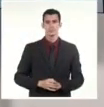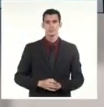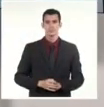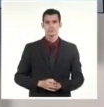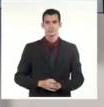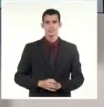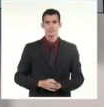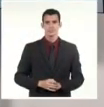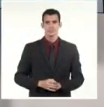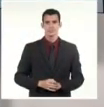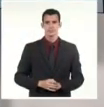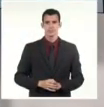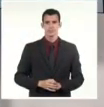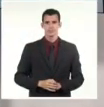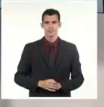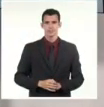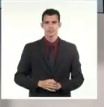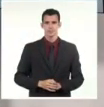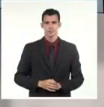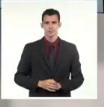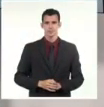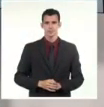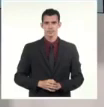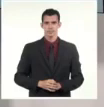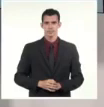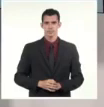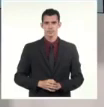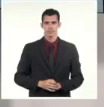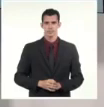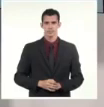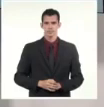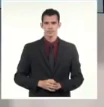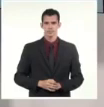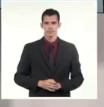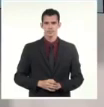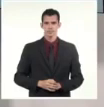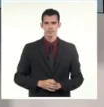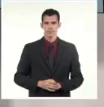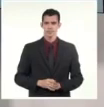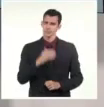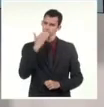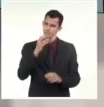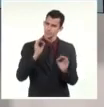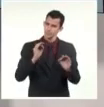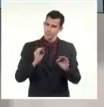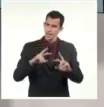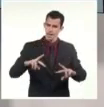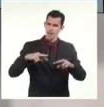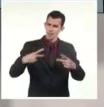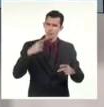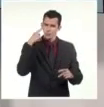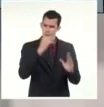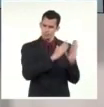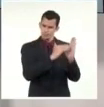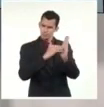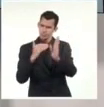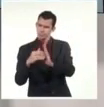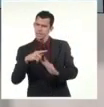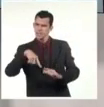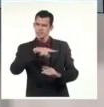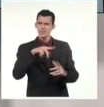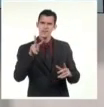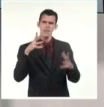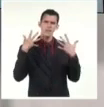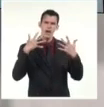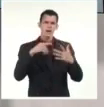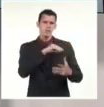Por otra parte, el deporte ha vuelto a tener un rol protagónico en la recreación del pueblo en estos meses de verano. Sobre este tema,